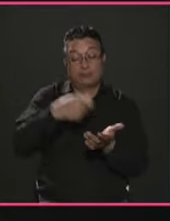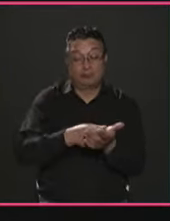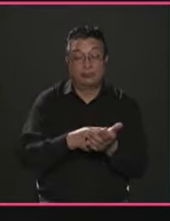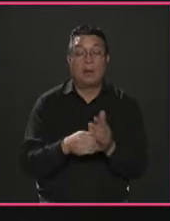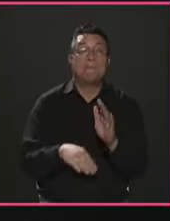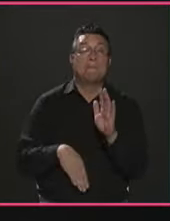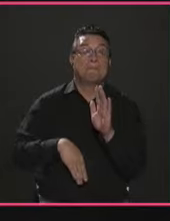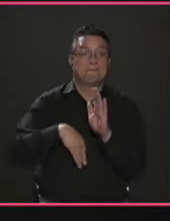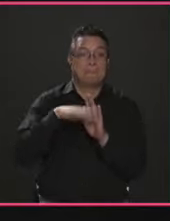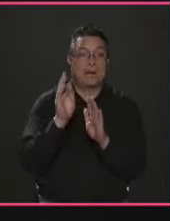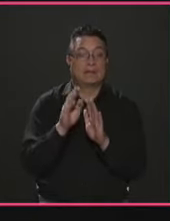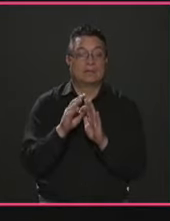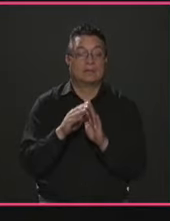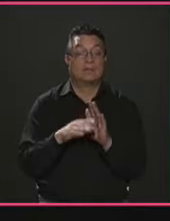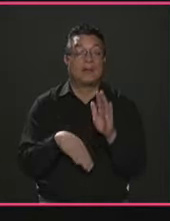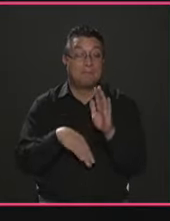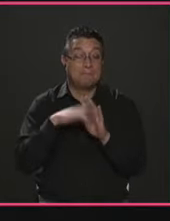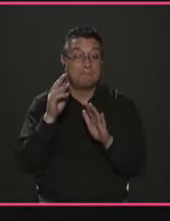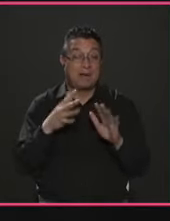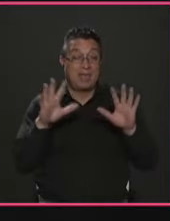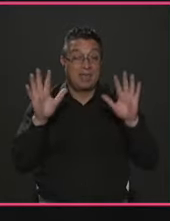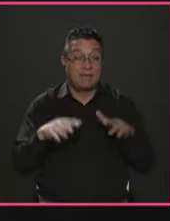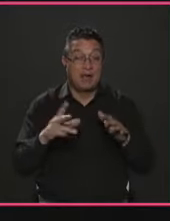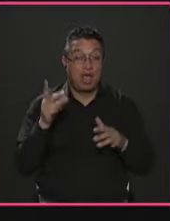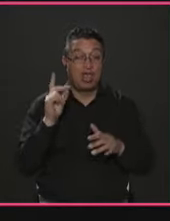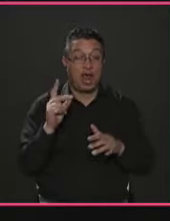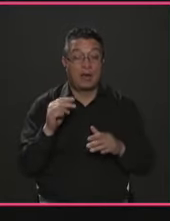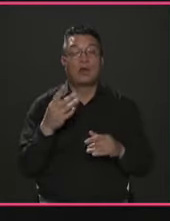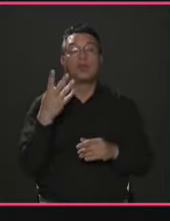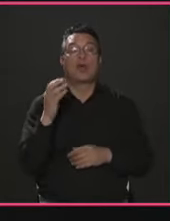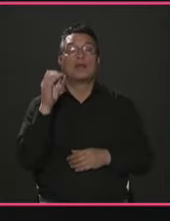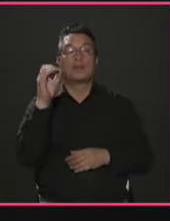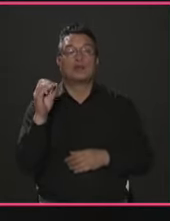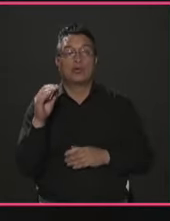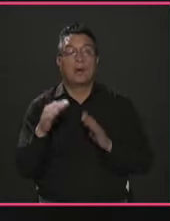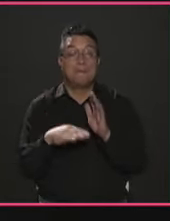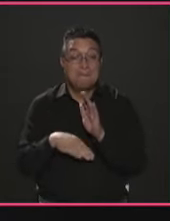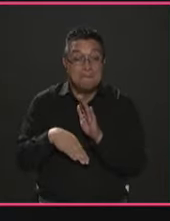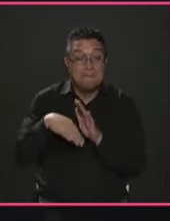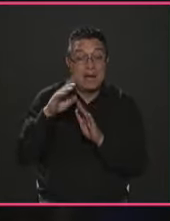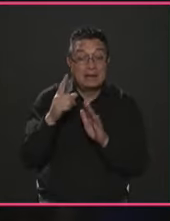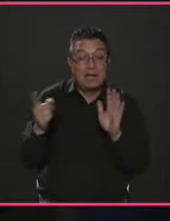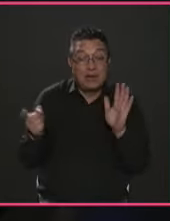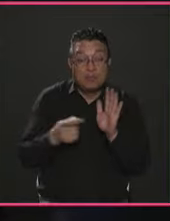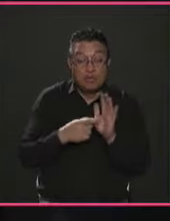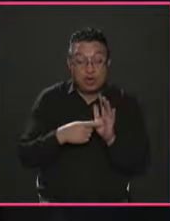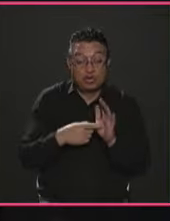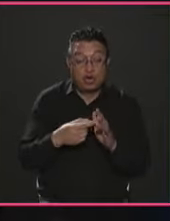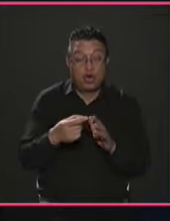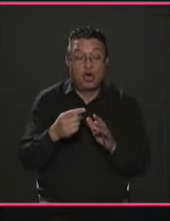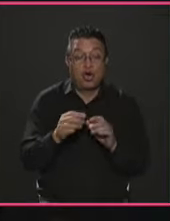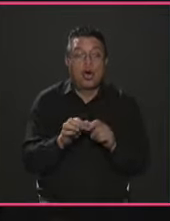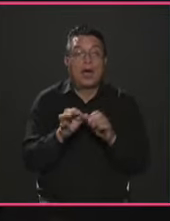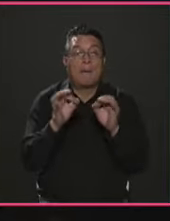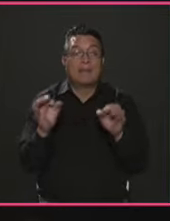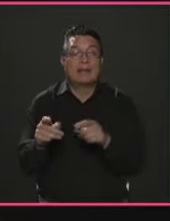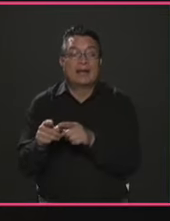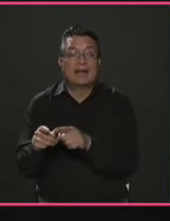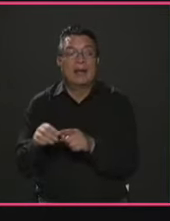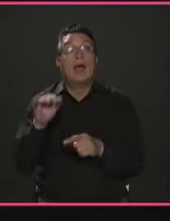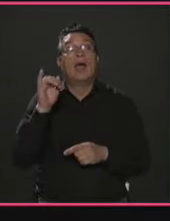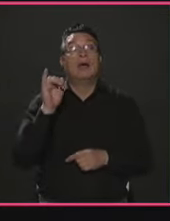alta y sobre $1,000 era 40% por sobre el impuesto específico y por eso que el